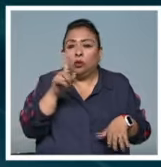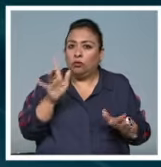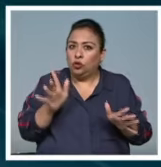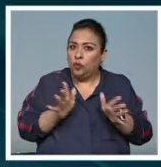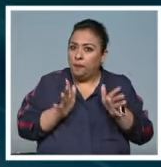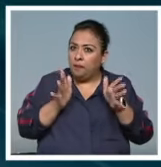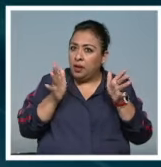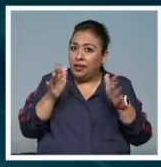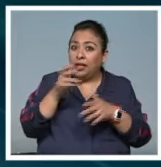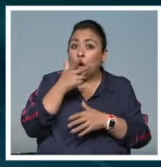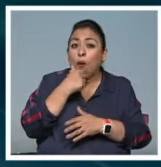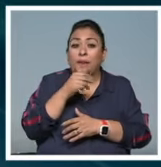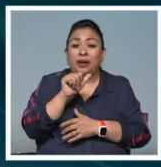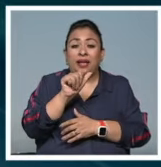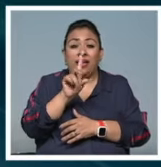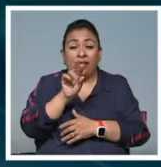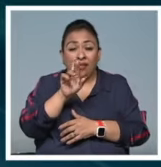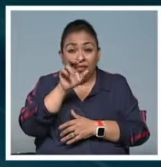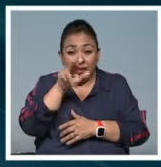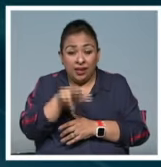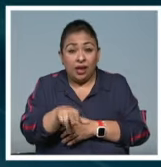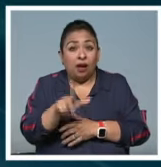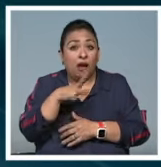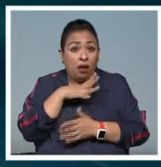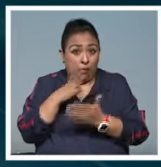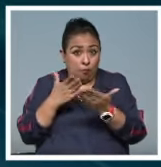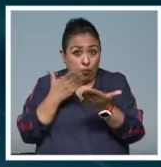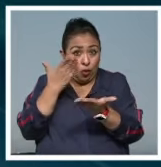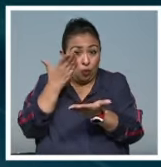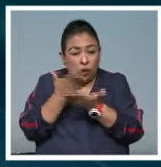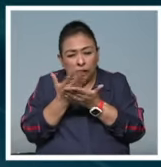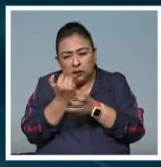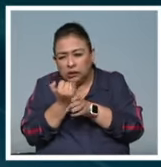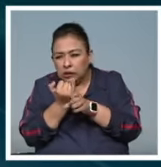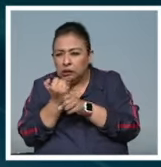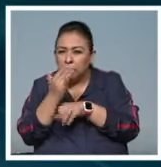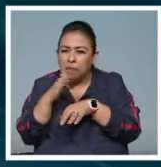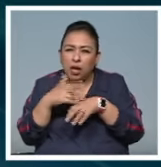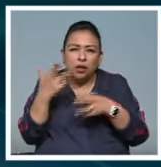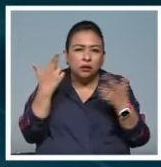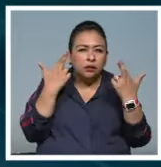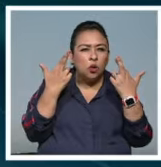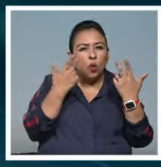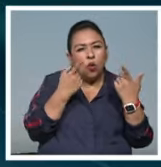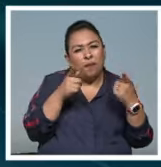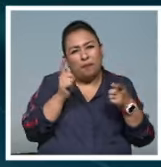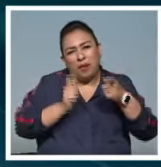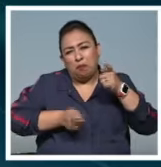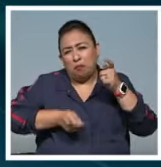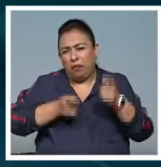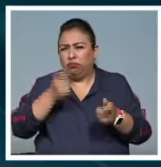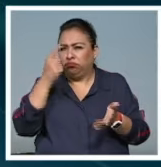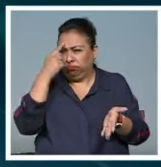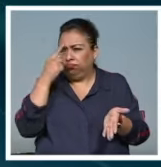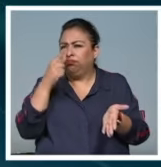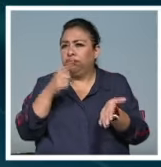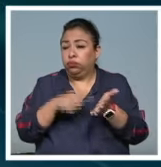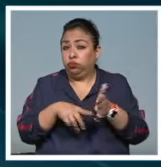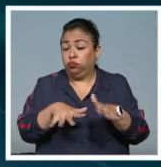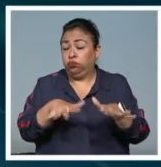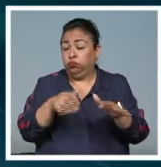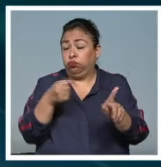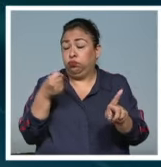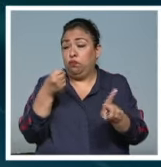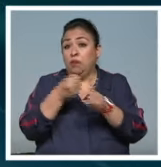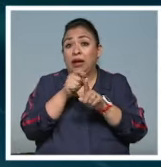sorprende ahora Adrián Oropesa con esta propuesta de exploración sonora que yo creo que va a impactar